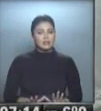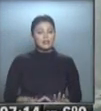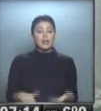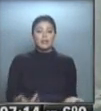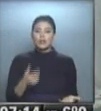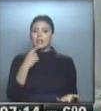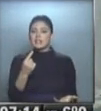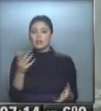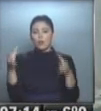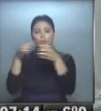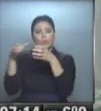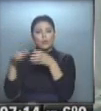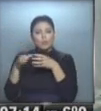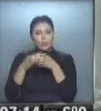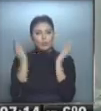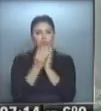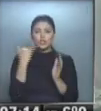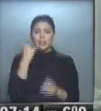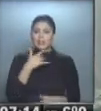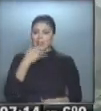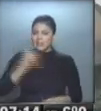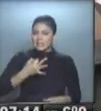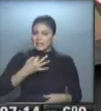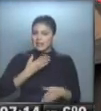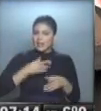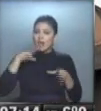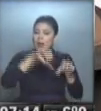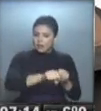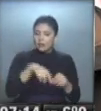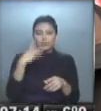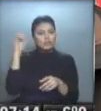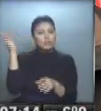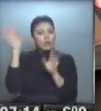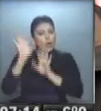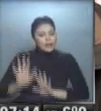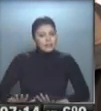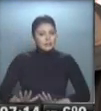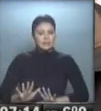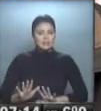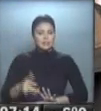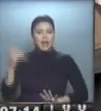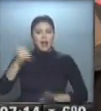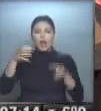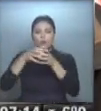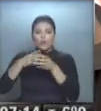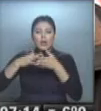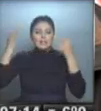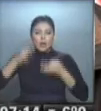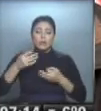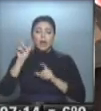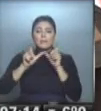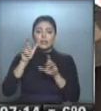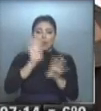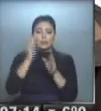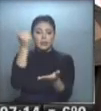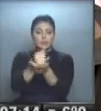de haber armado comisiones, ni bien tomamos la decisión de tomar el colegio, nos ayuda al tema de estar más organizados. Tenemos comisiones de seguridad, gente que se queda en la